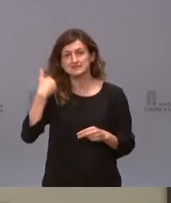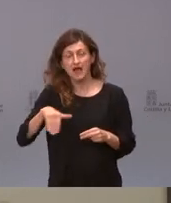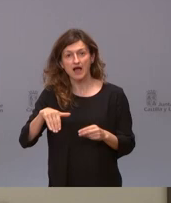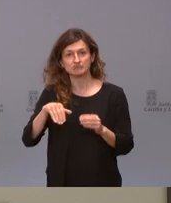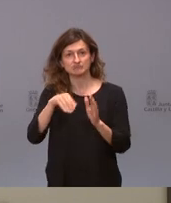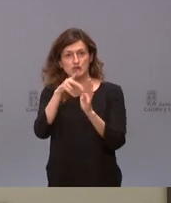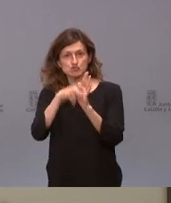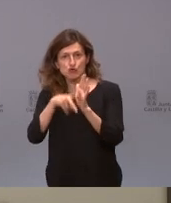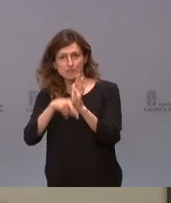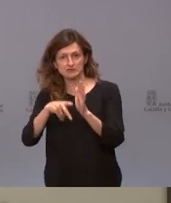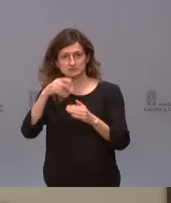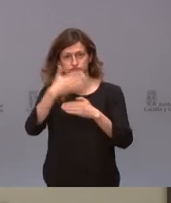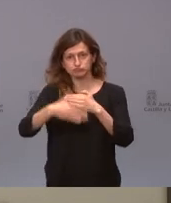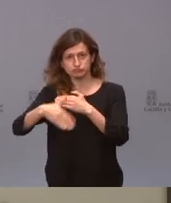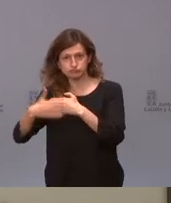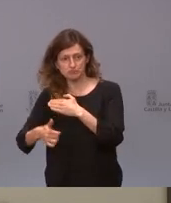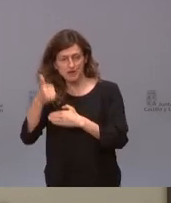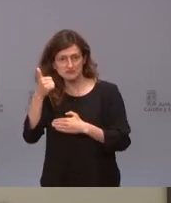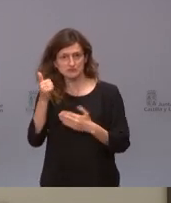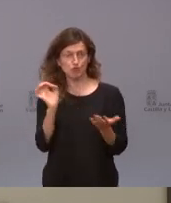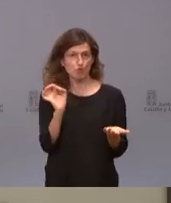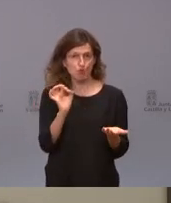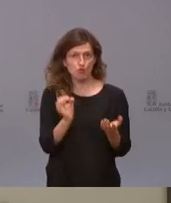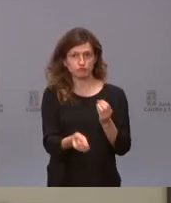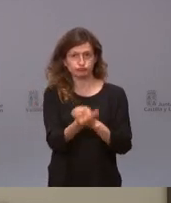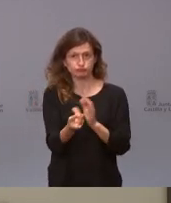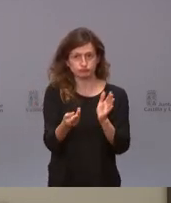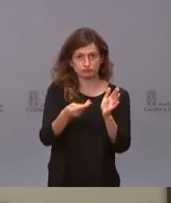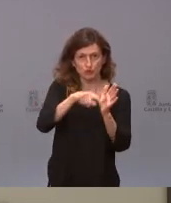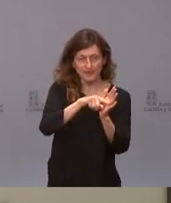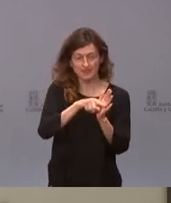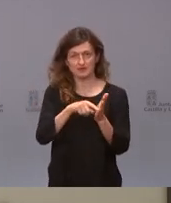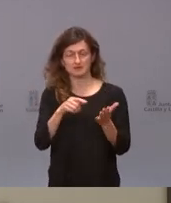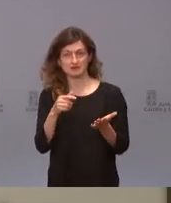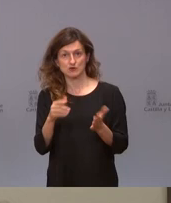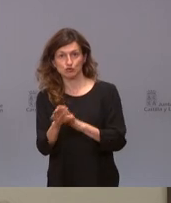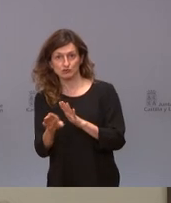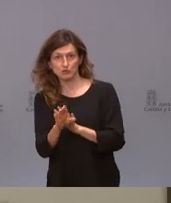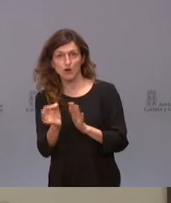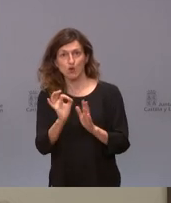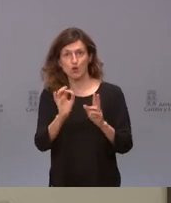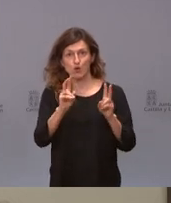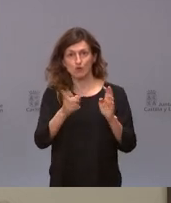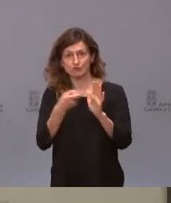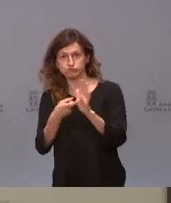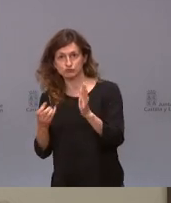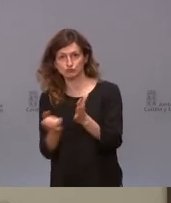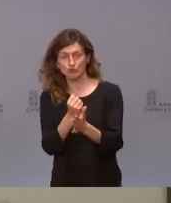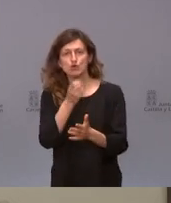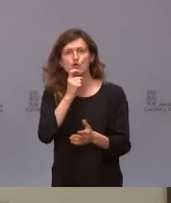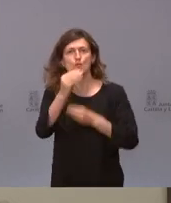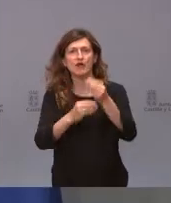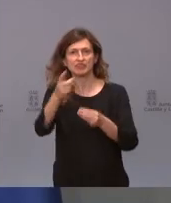tienen que ha previsto también algún tipo de restricción extra de las que ya están o si vamos a levantar las todas cómo van a hacer